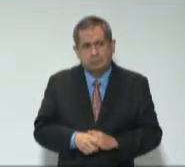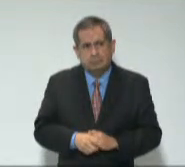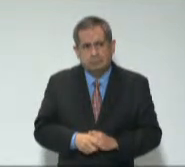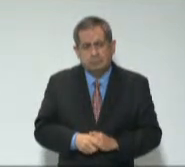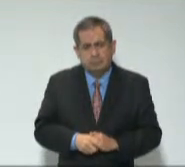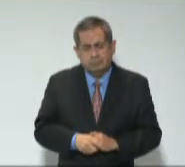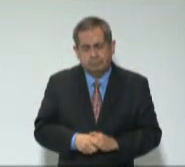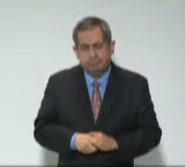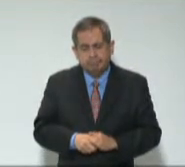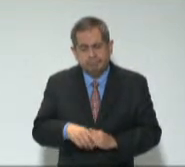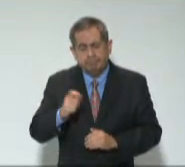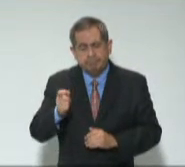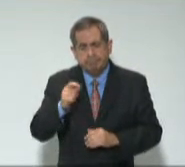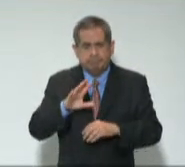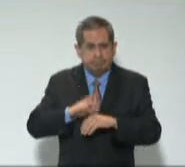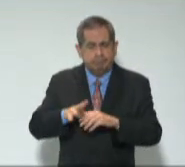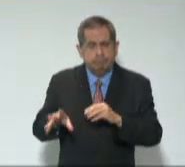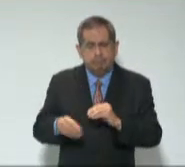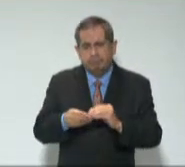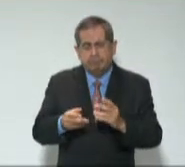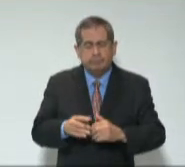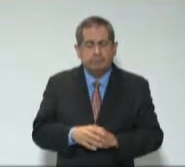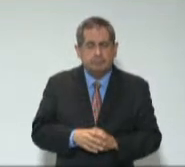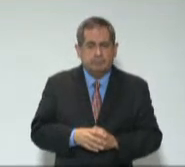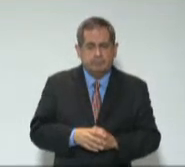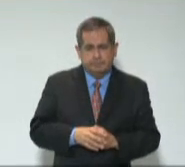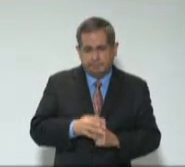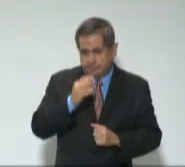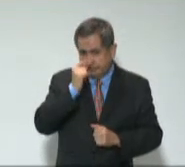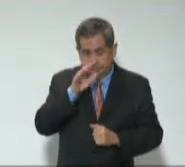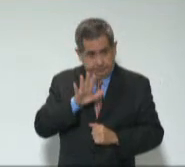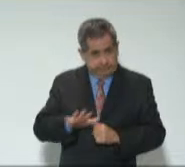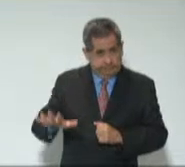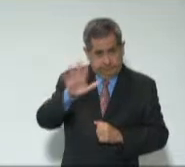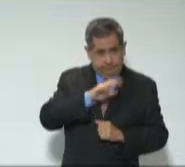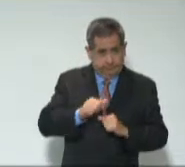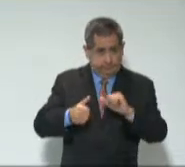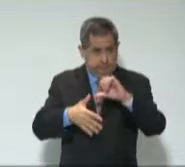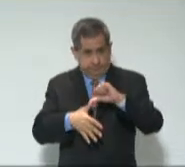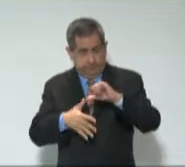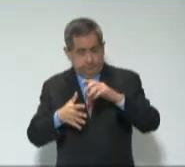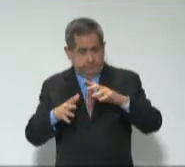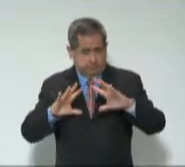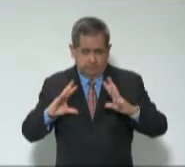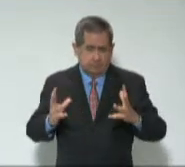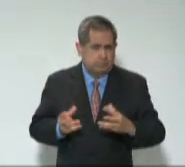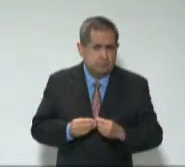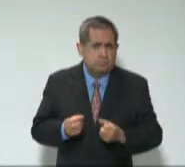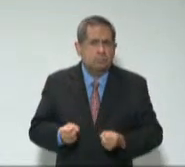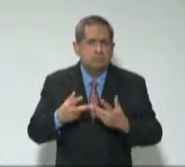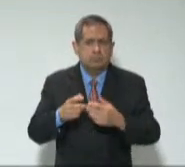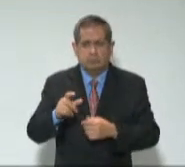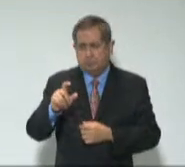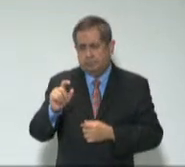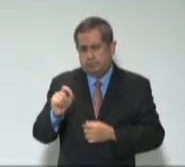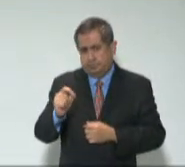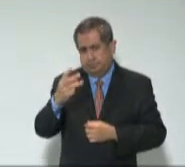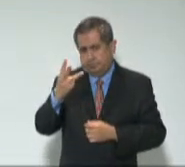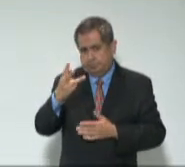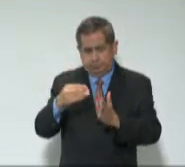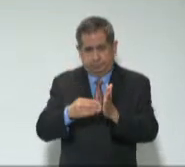muertes en adición solo en nuestra región tenemos ya un acumulado de 23